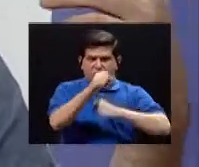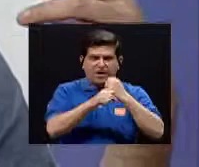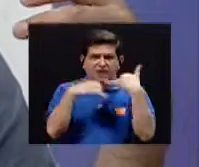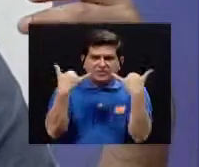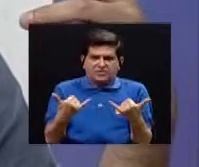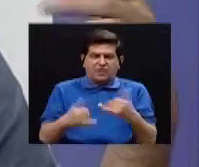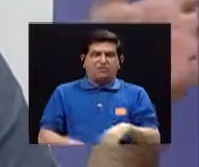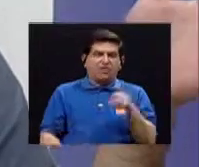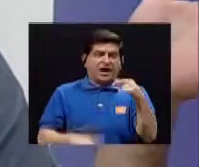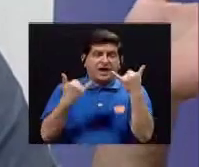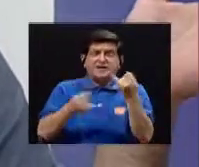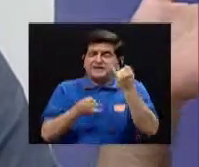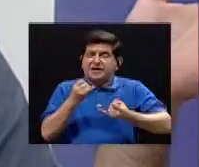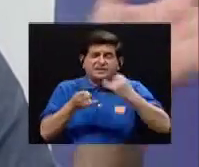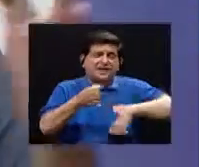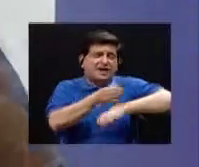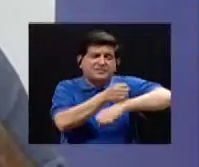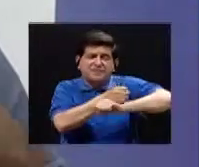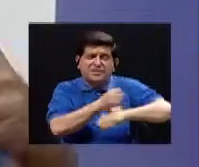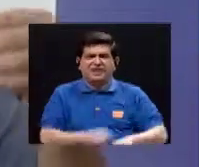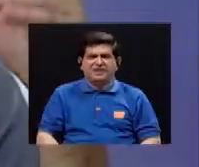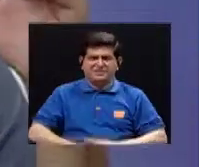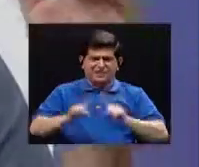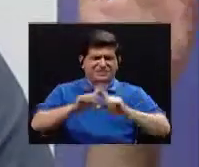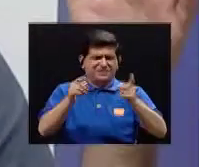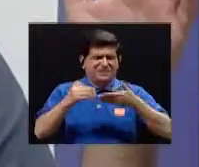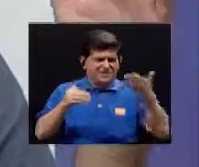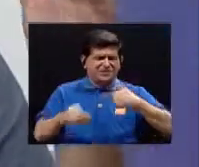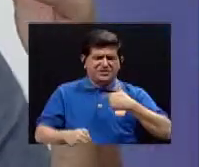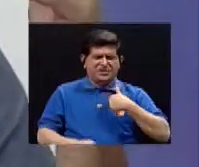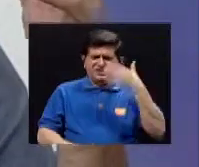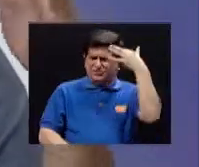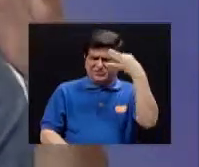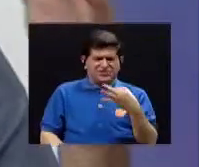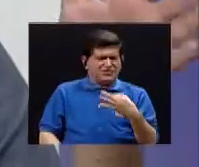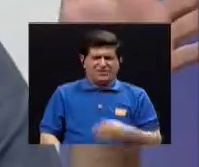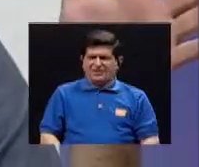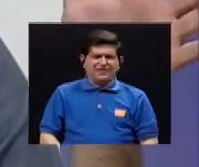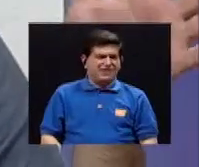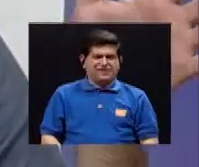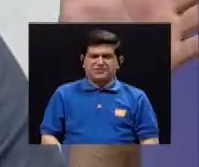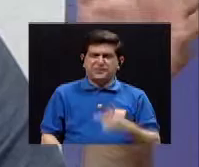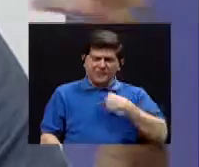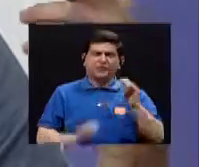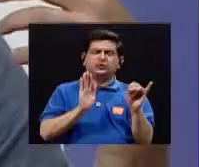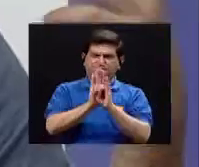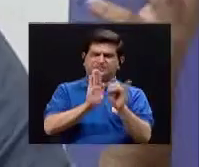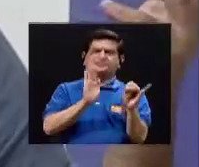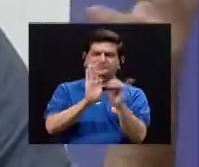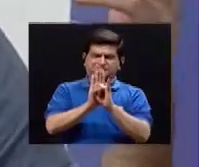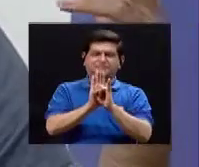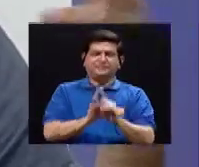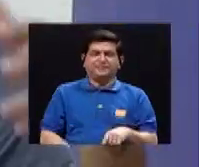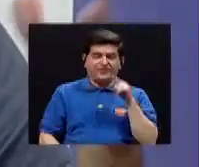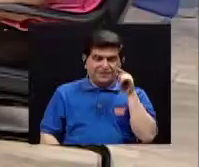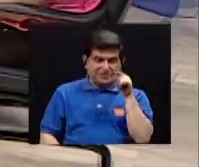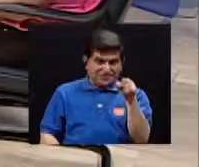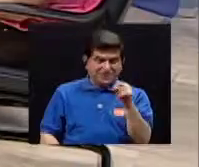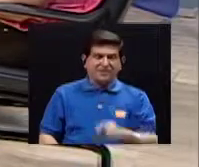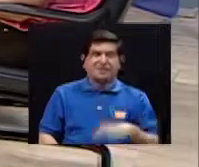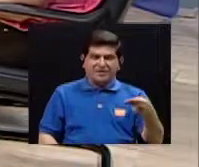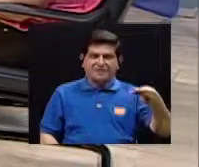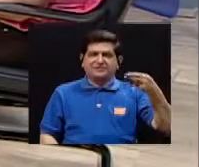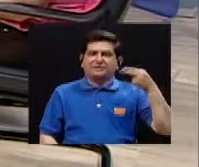ahorita y ya él iba como de salida en el fútbol hay demasiadas cosas que a mí me parecen demasiado o sea que con las que yo me identifico con